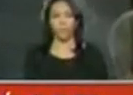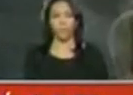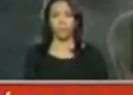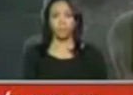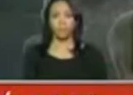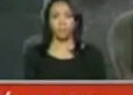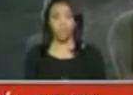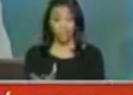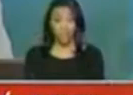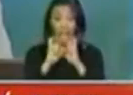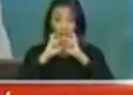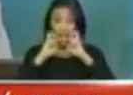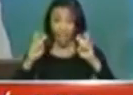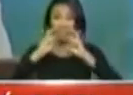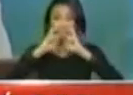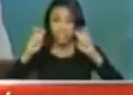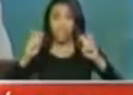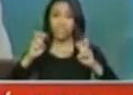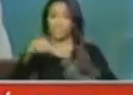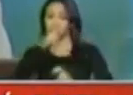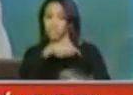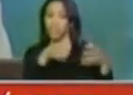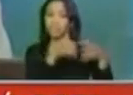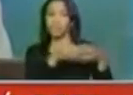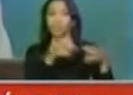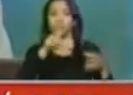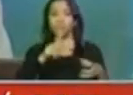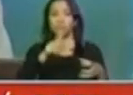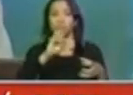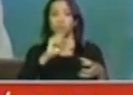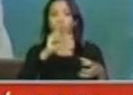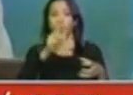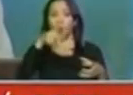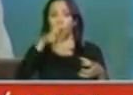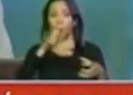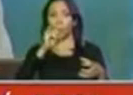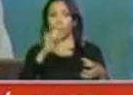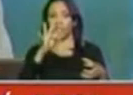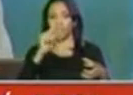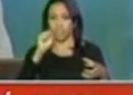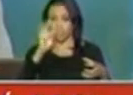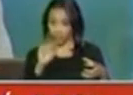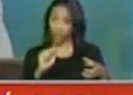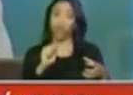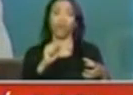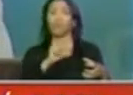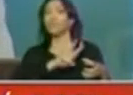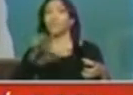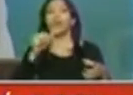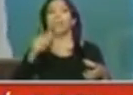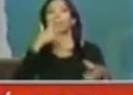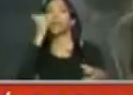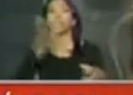La gritaría. Dos golpistas, não vai me tirar los golpistas e não vai colocar o nosso povo de